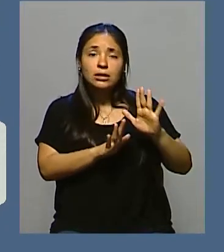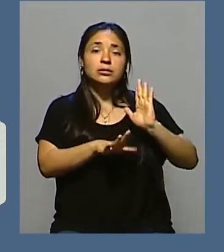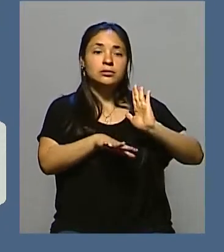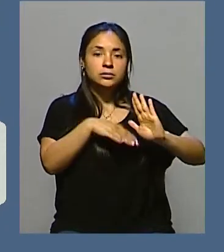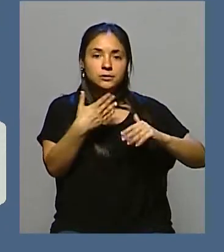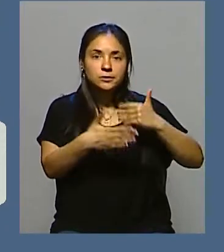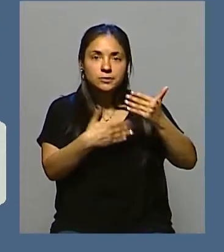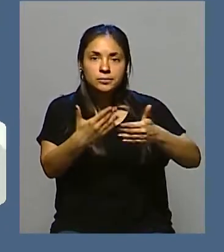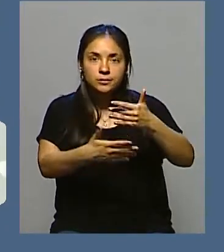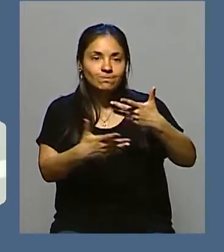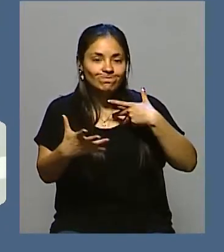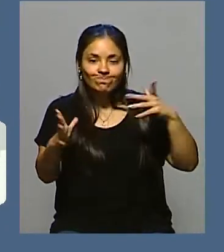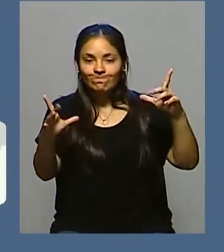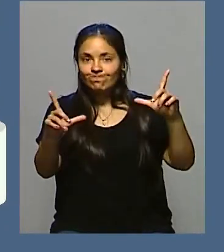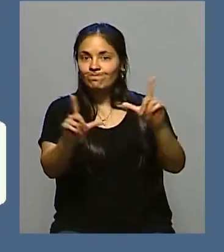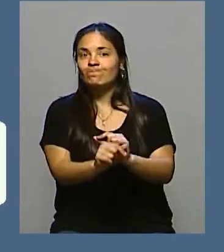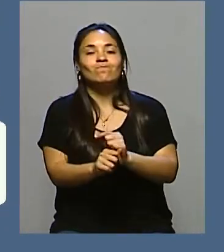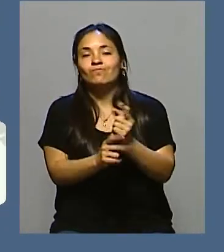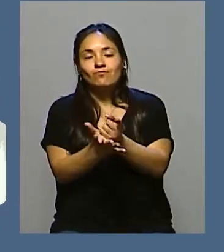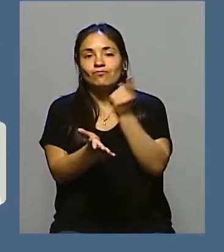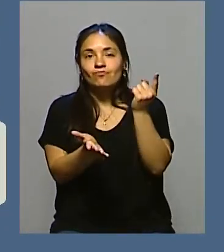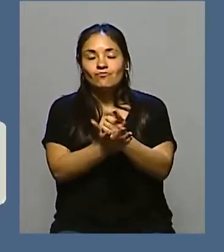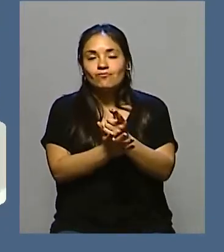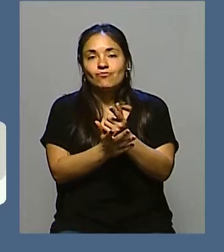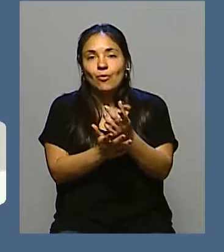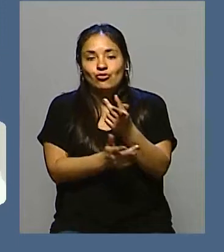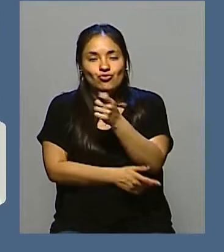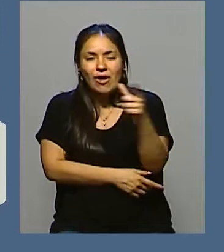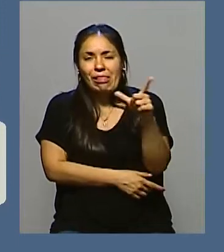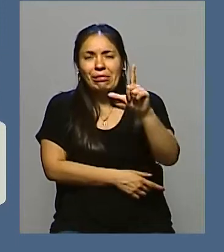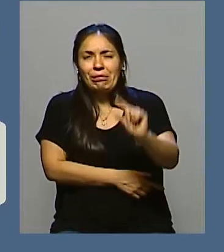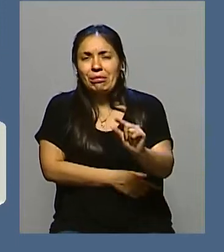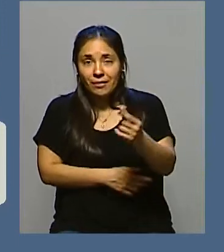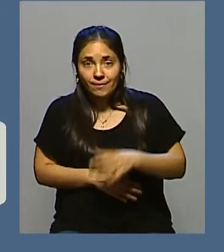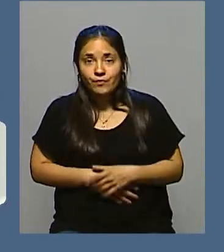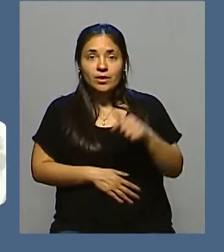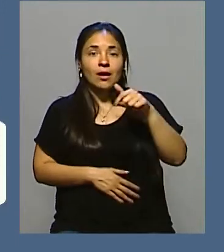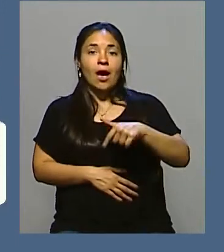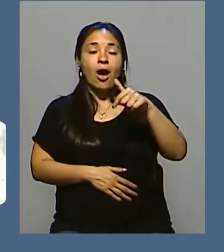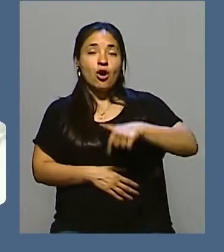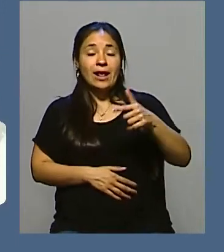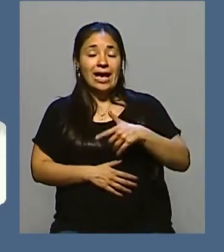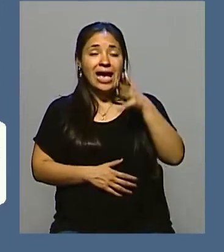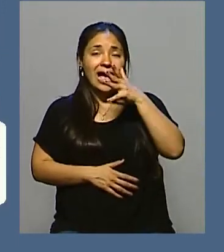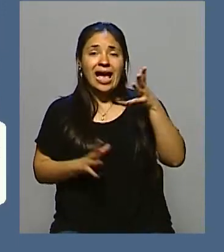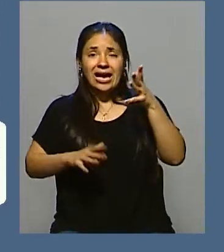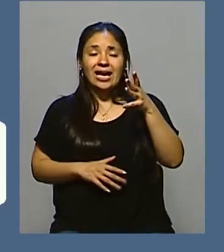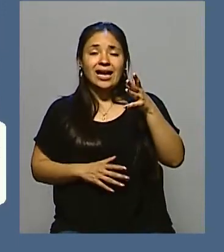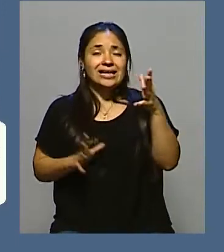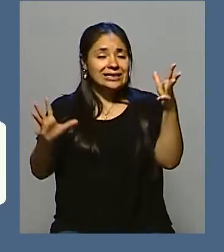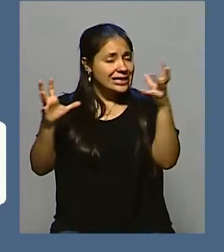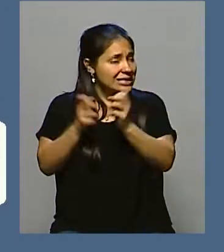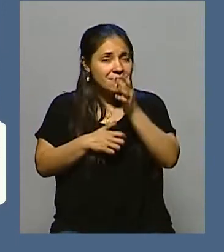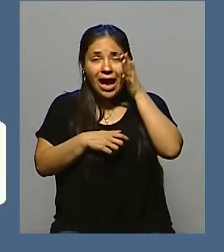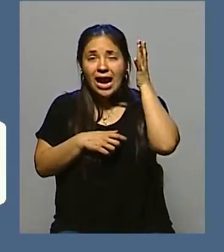Exactamente. Y esto es, vuelvo a repetirle, la crisis más grave que Italia está enfrentando desde el fin de